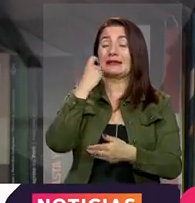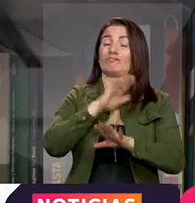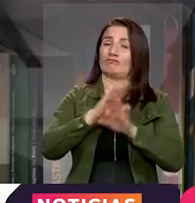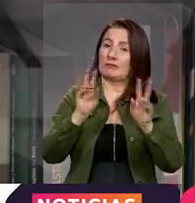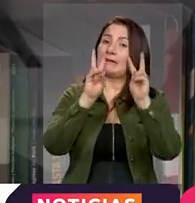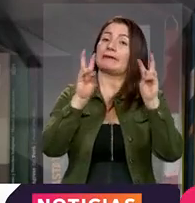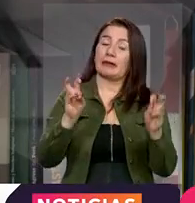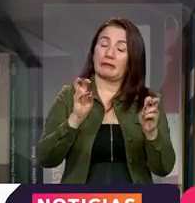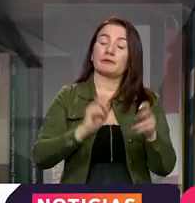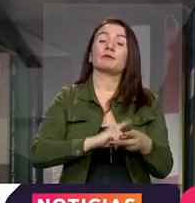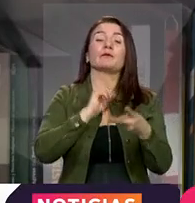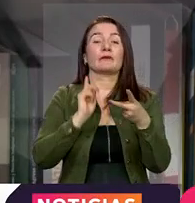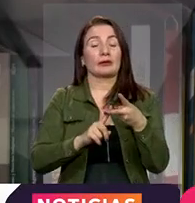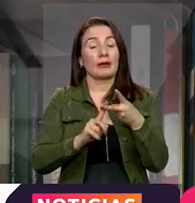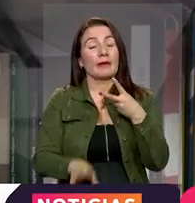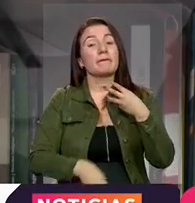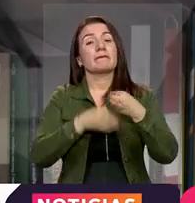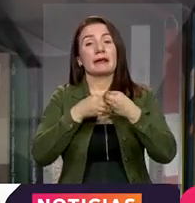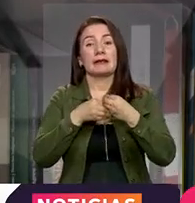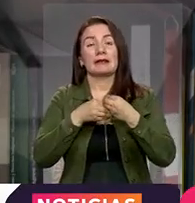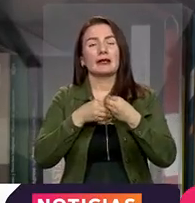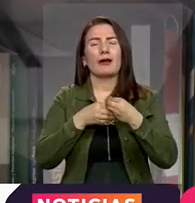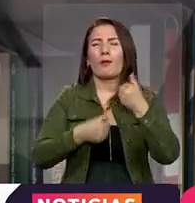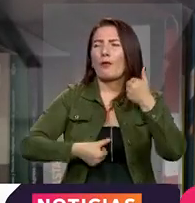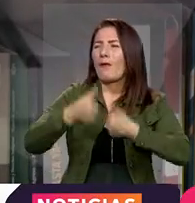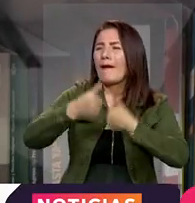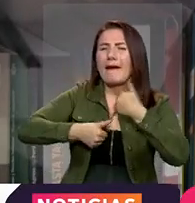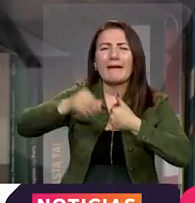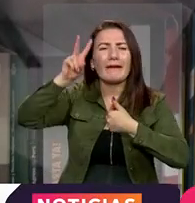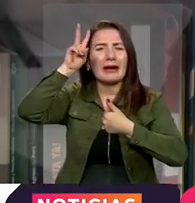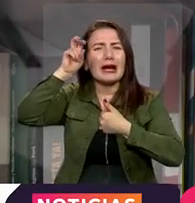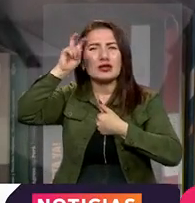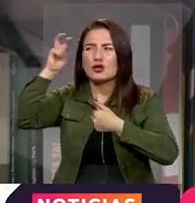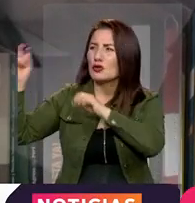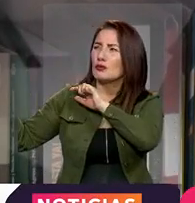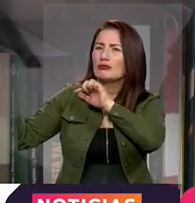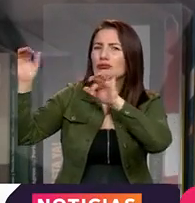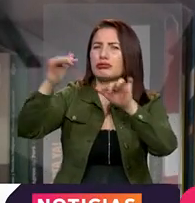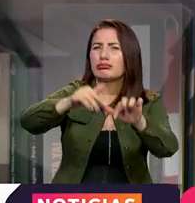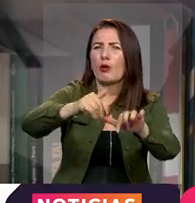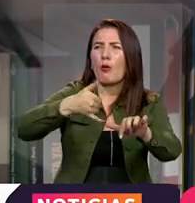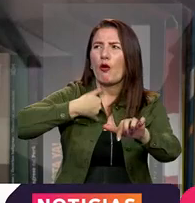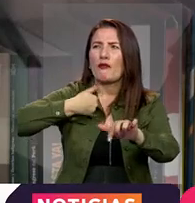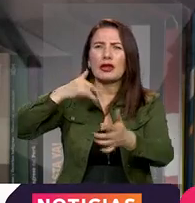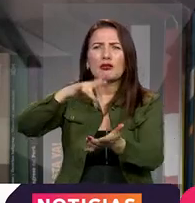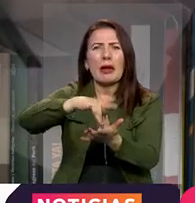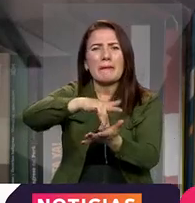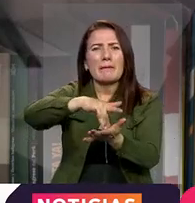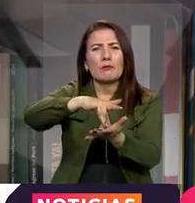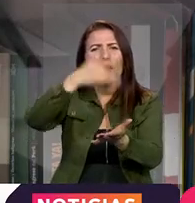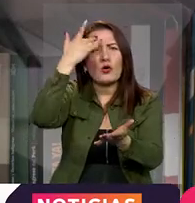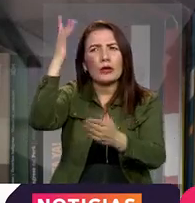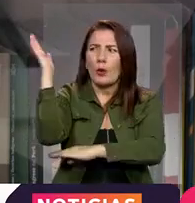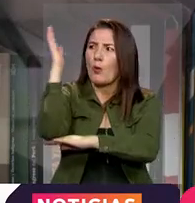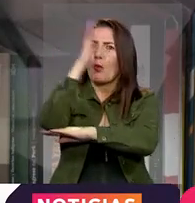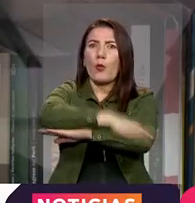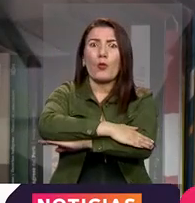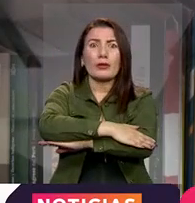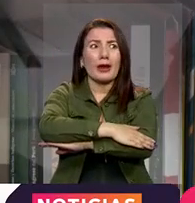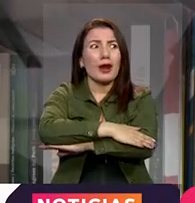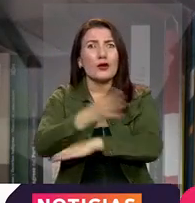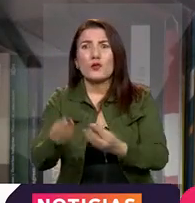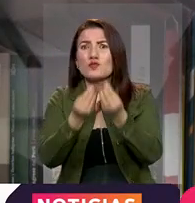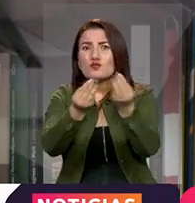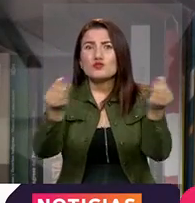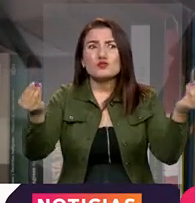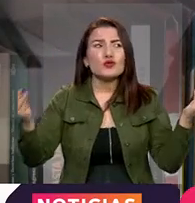tema, pero también cuáles son las razones que no convocaron a los jóvenes a participar en una jornada donde